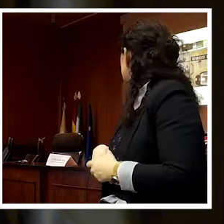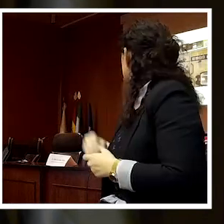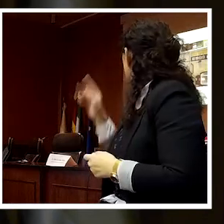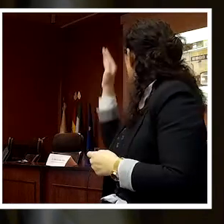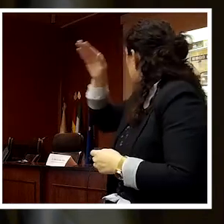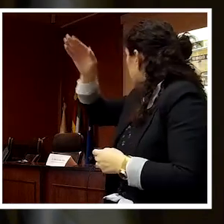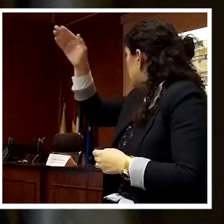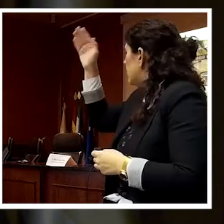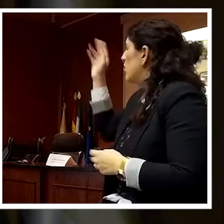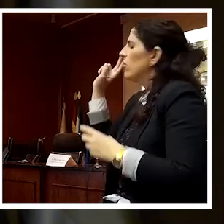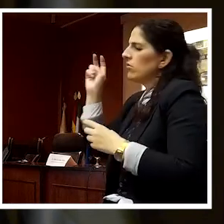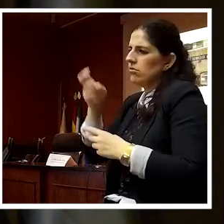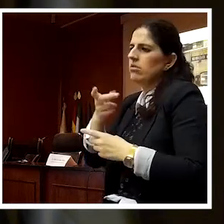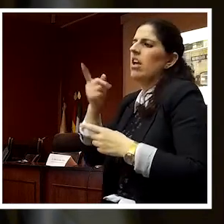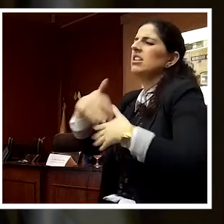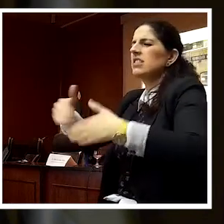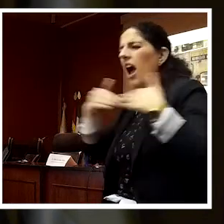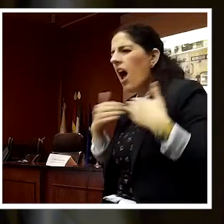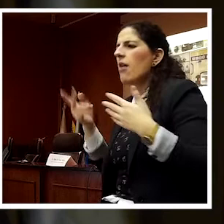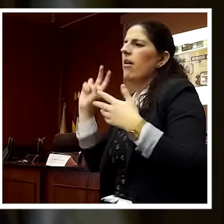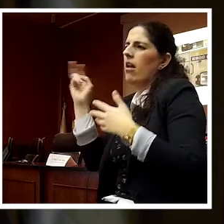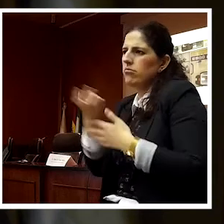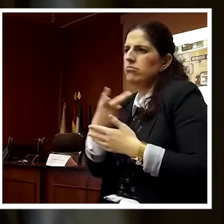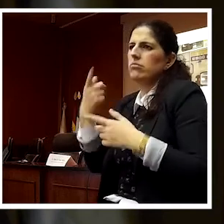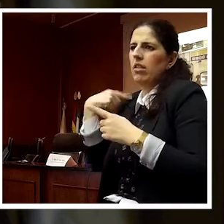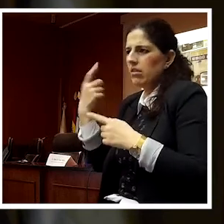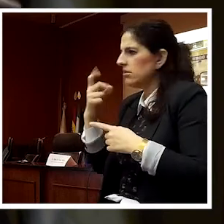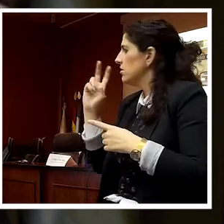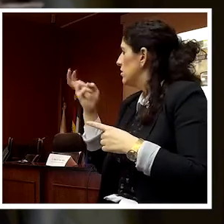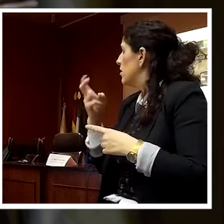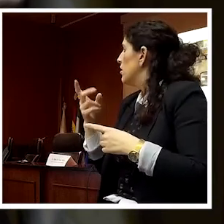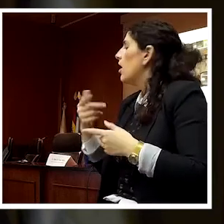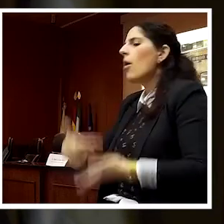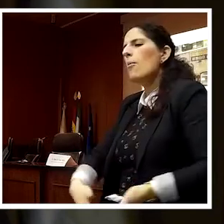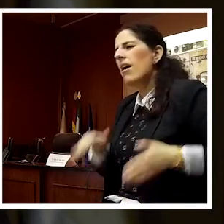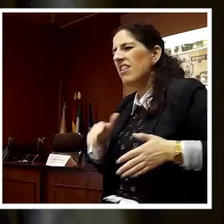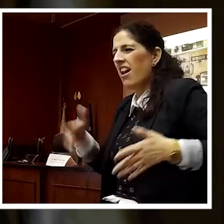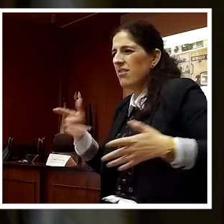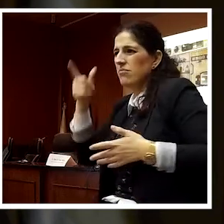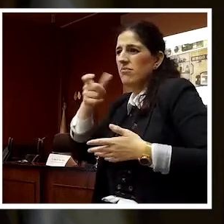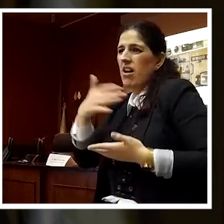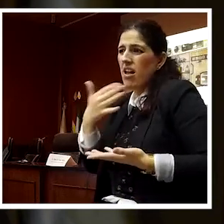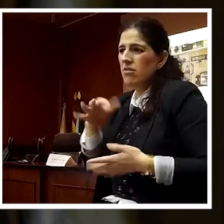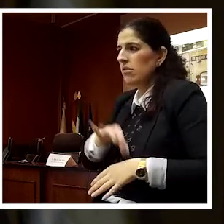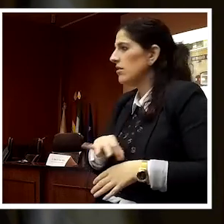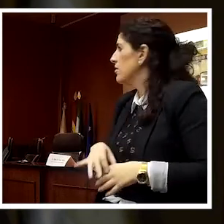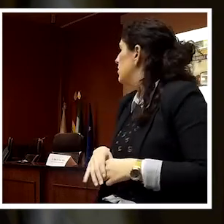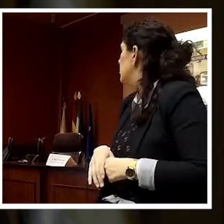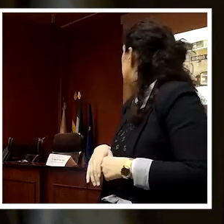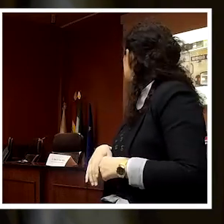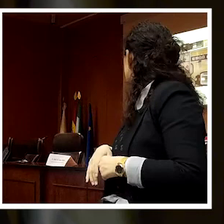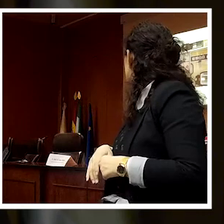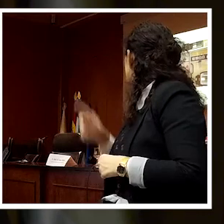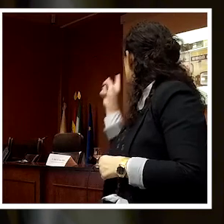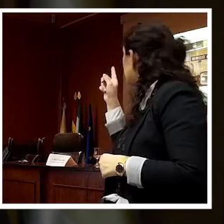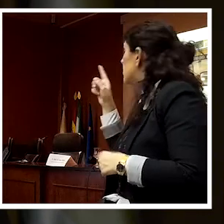pues hay múltiples cosas, ¿no? Como sábanas, unos pañales grandes para algo de limpieza. Este aparatito de aquí